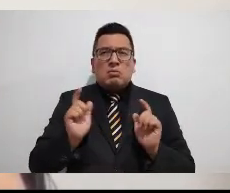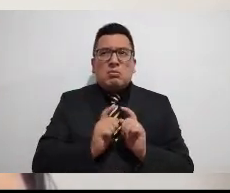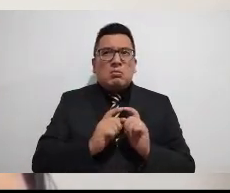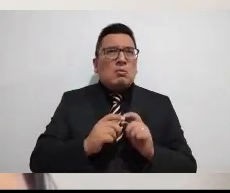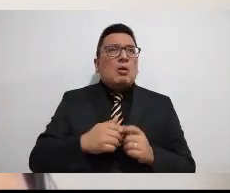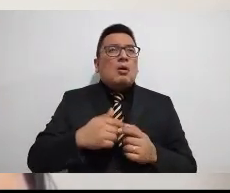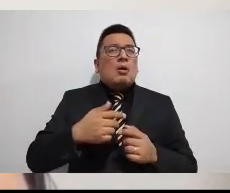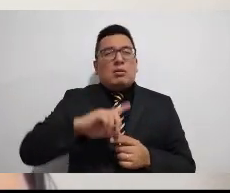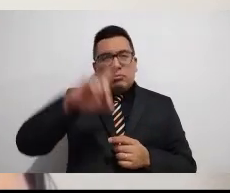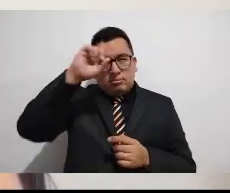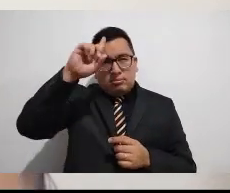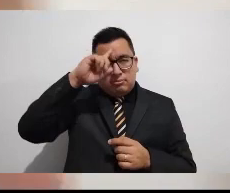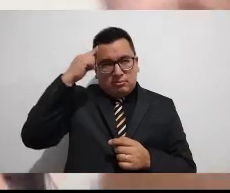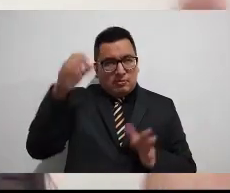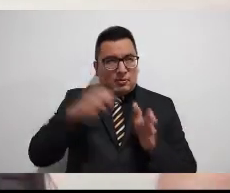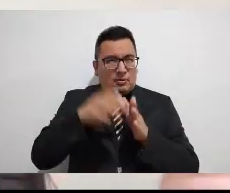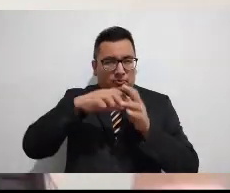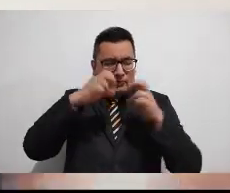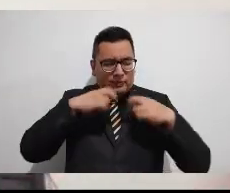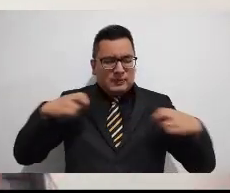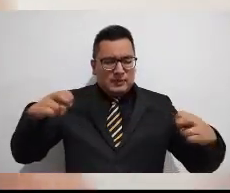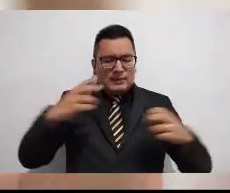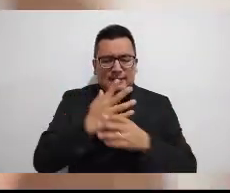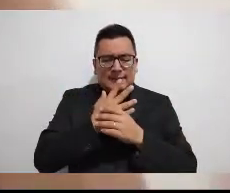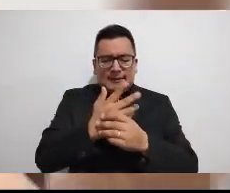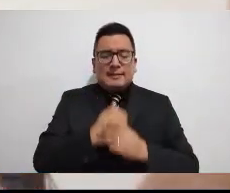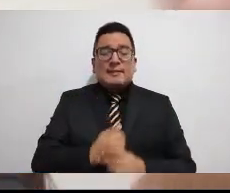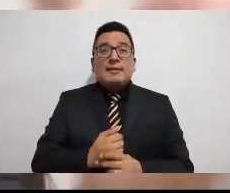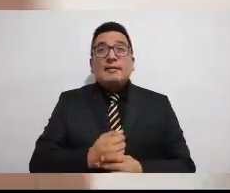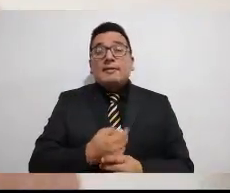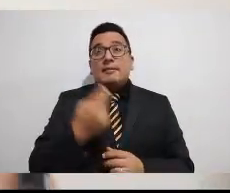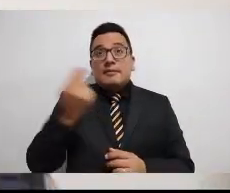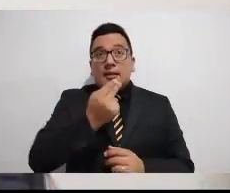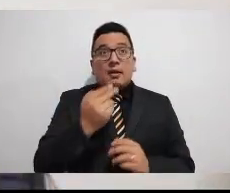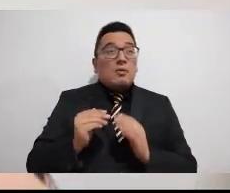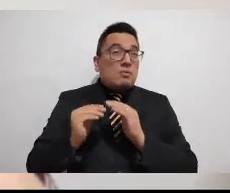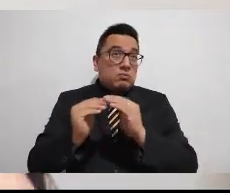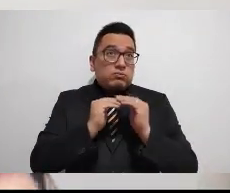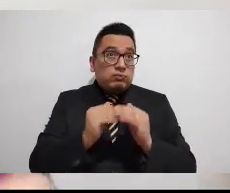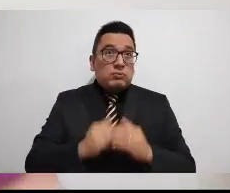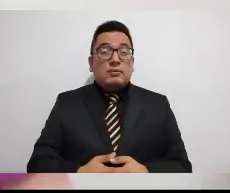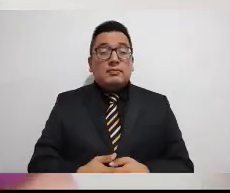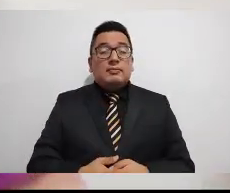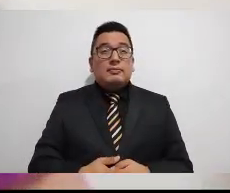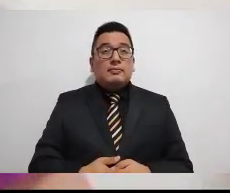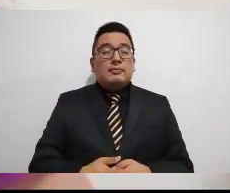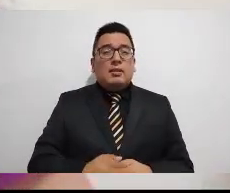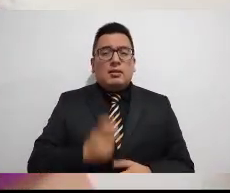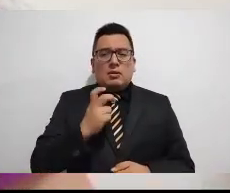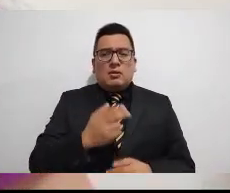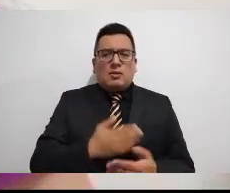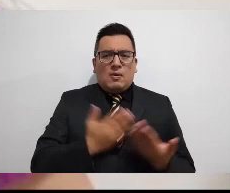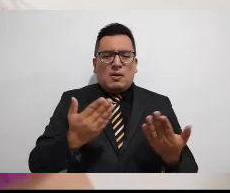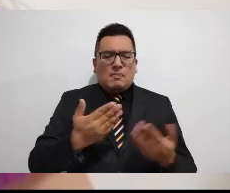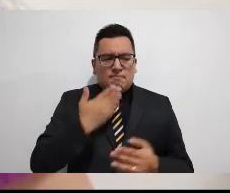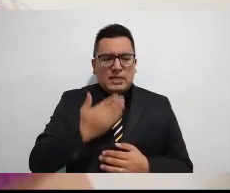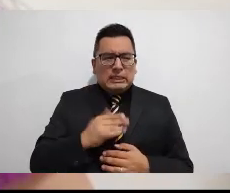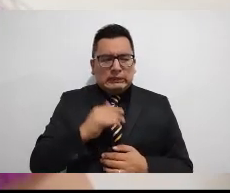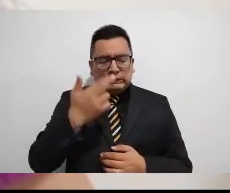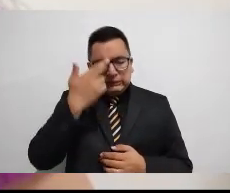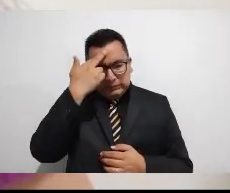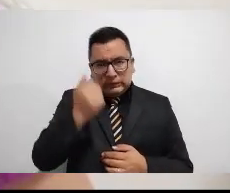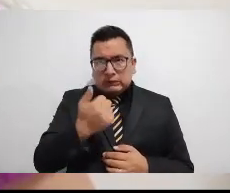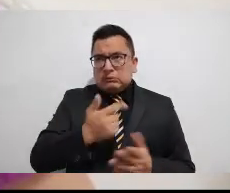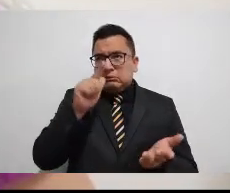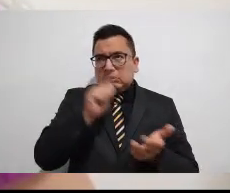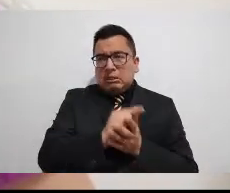constitucionalidad en la paridad, ¿no? Que la paridad es constitucional, entonces pues no me la puedo brincar. Y entonces yo pugno porque sí es